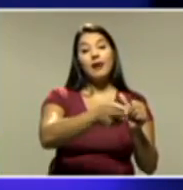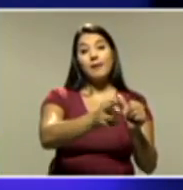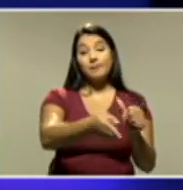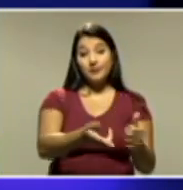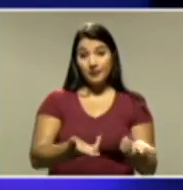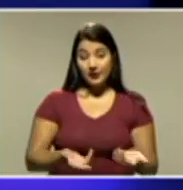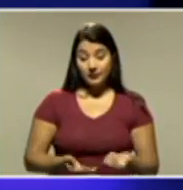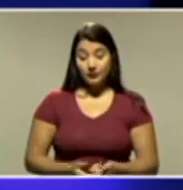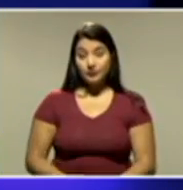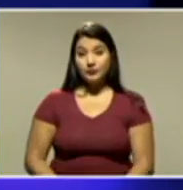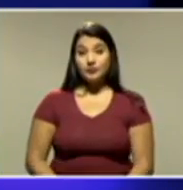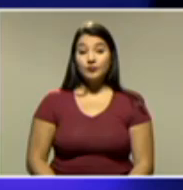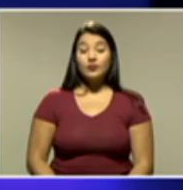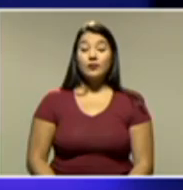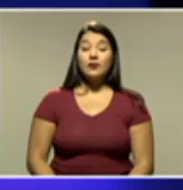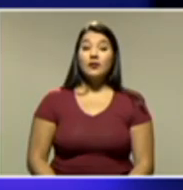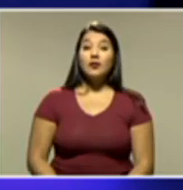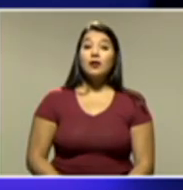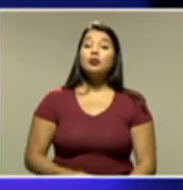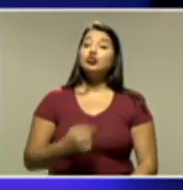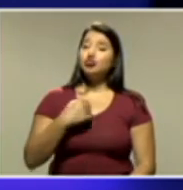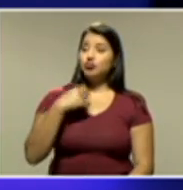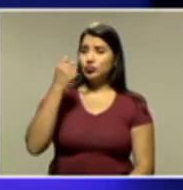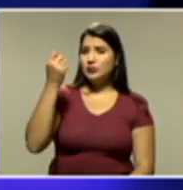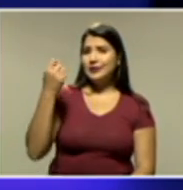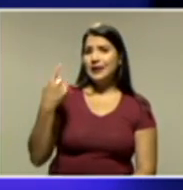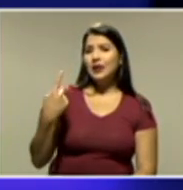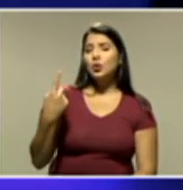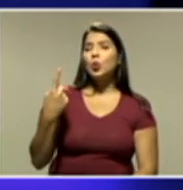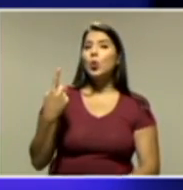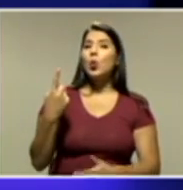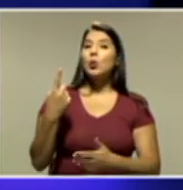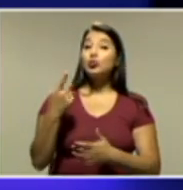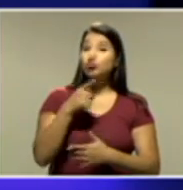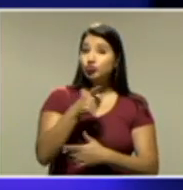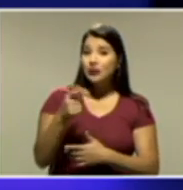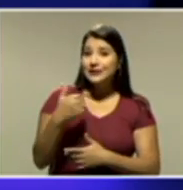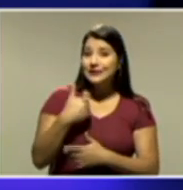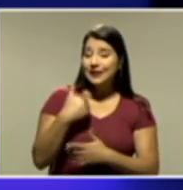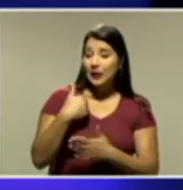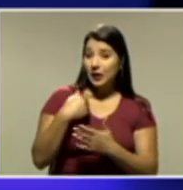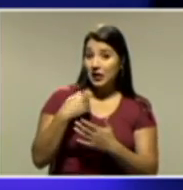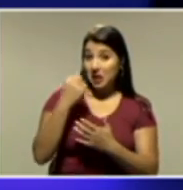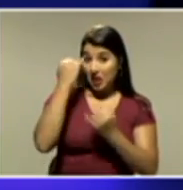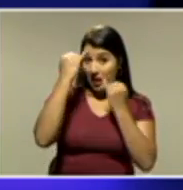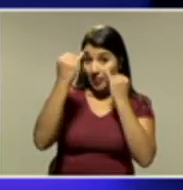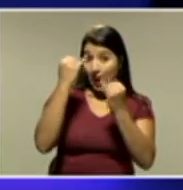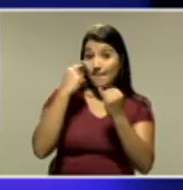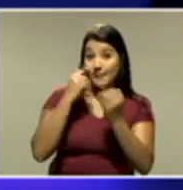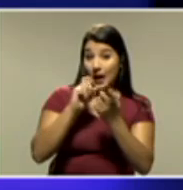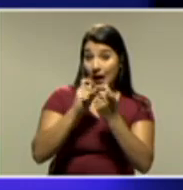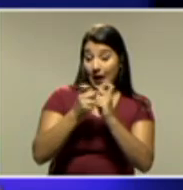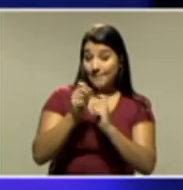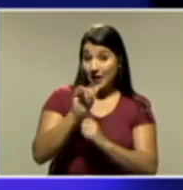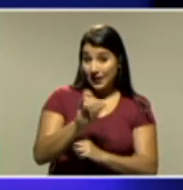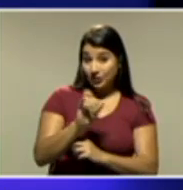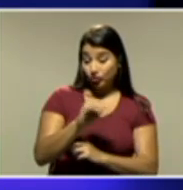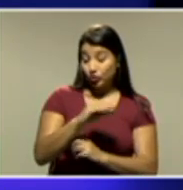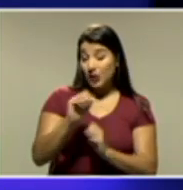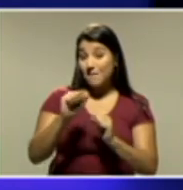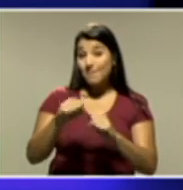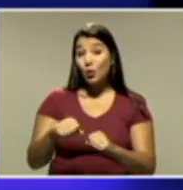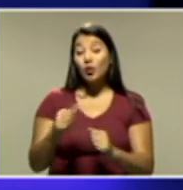reelecto muchas veces. Entiendo que hay algunas iniciativas para cambiar esto, para modificar esto y limitar